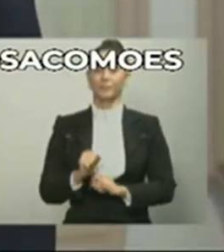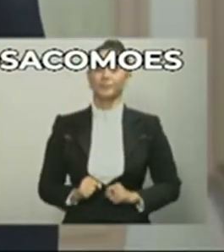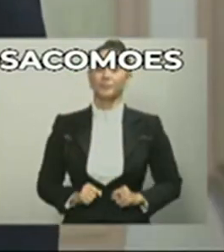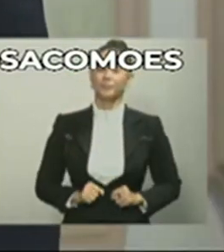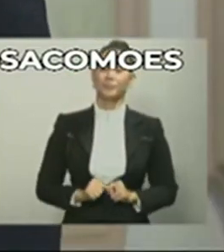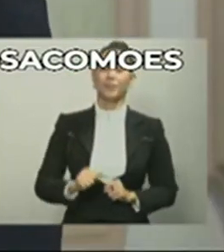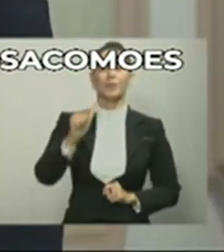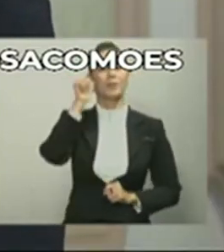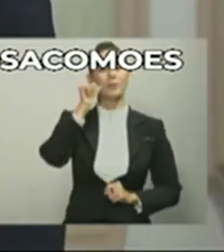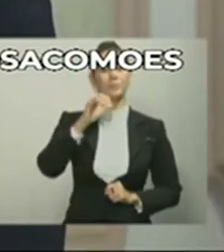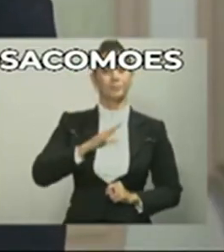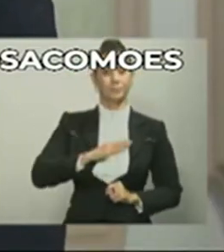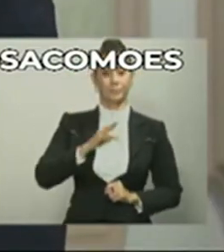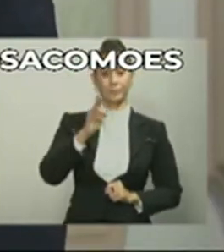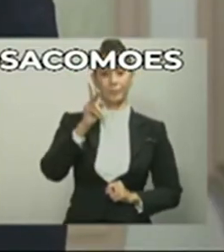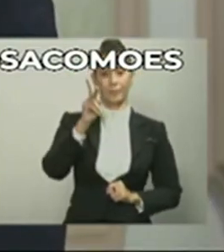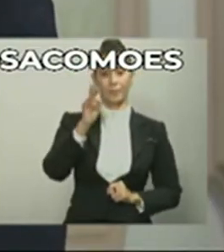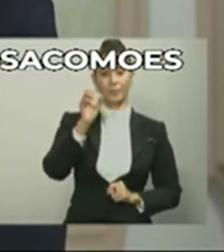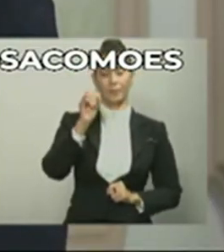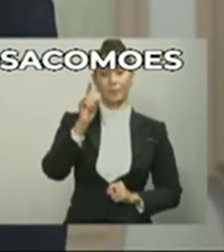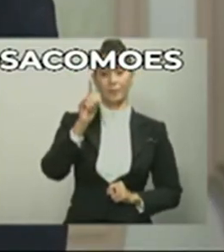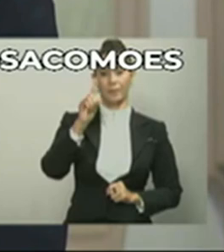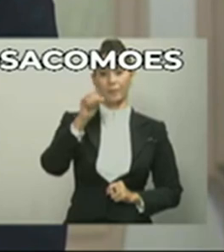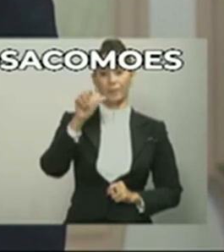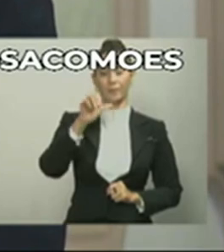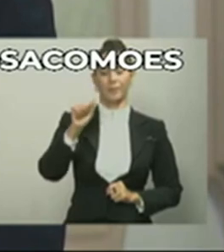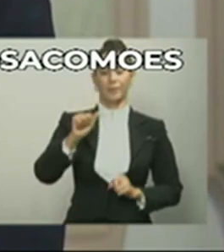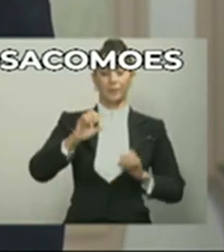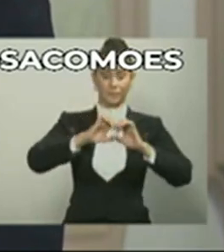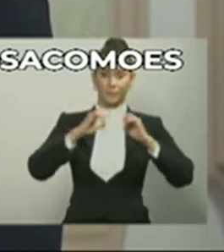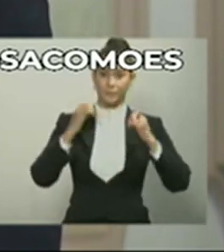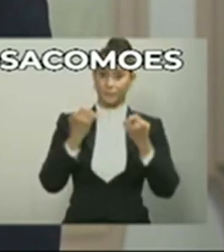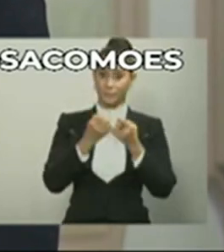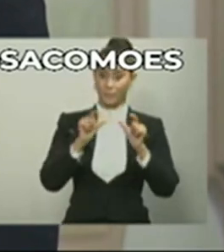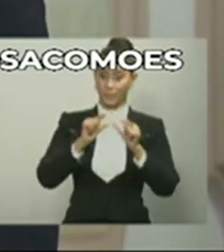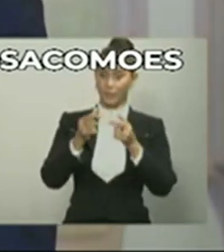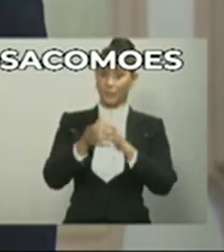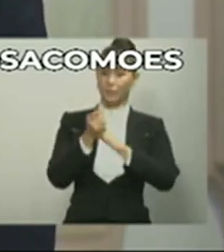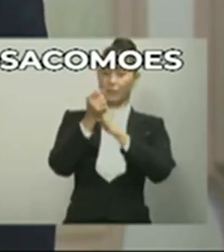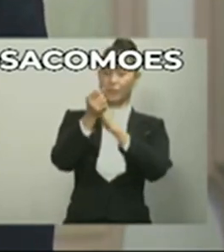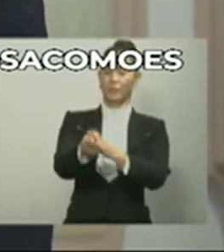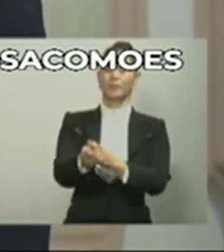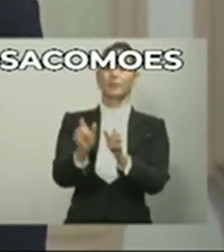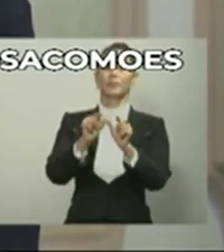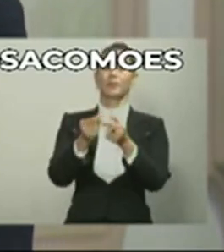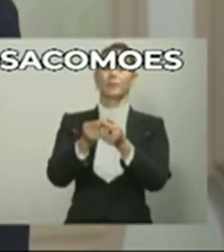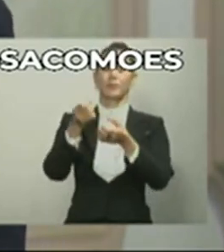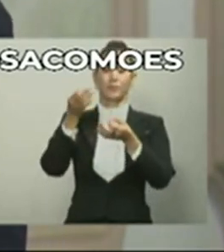Señora Elena Villella de Paliza, subcoordinadora de Grupo de Trabajo y empresaria.